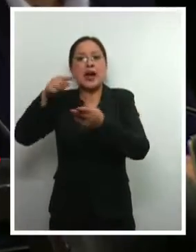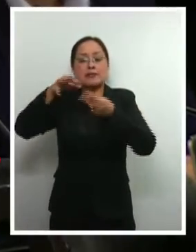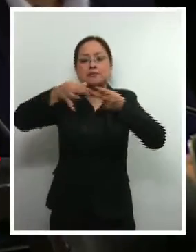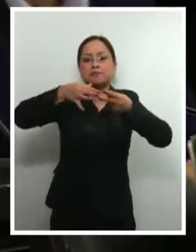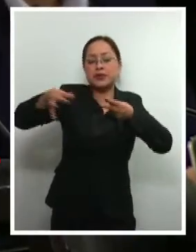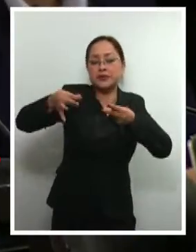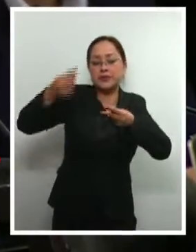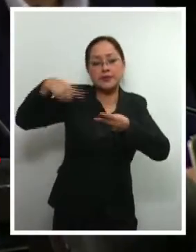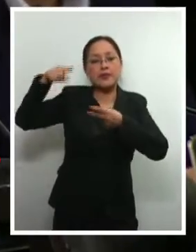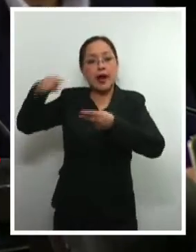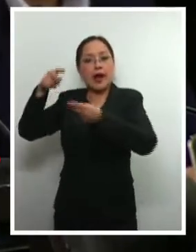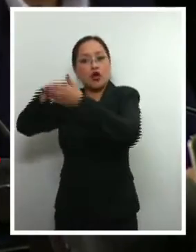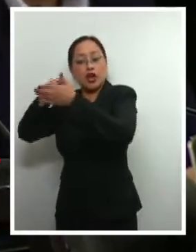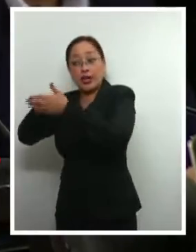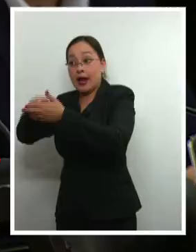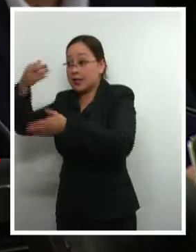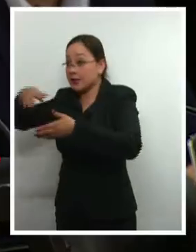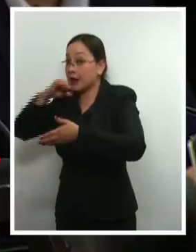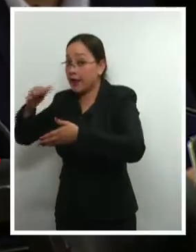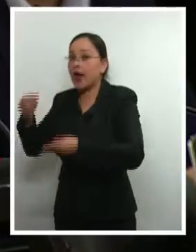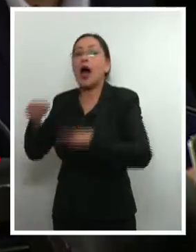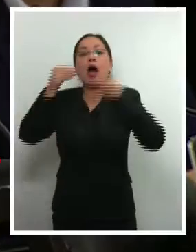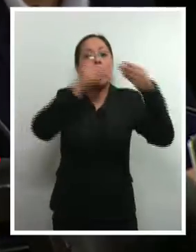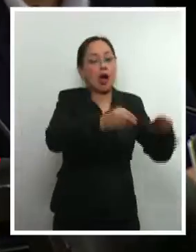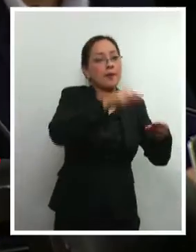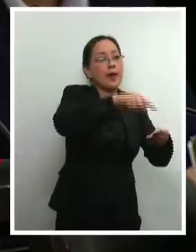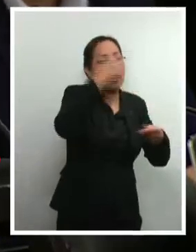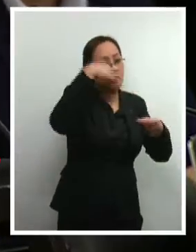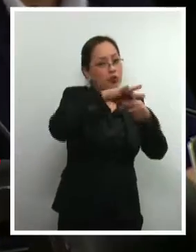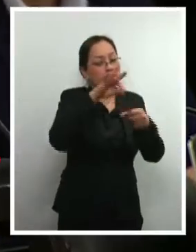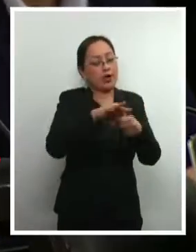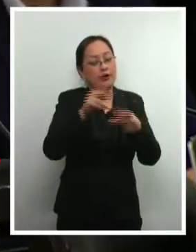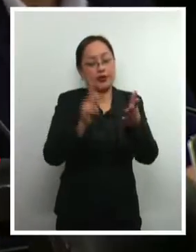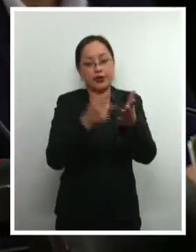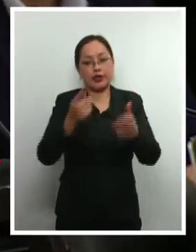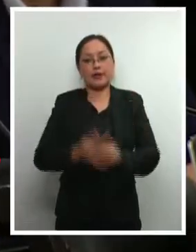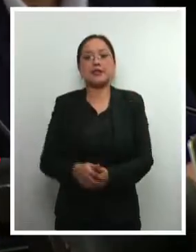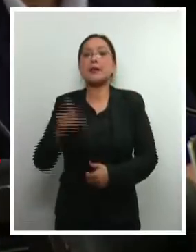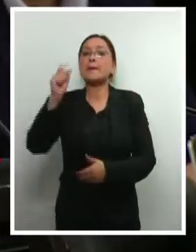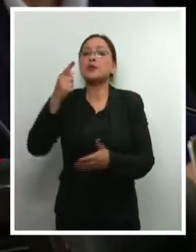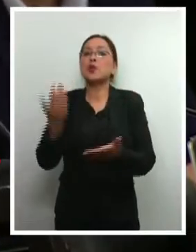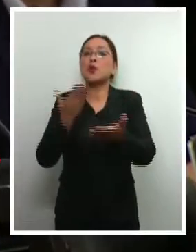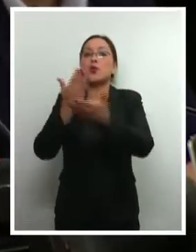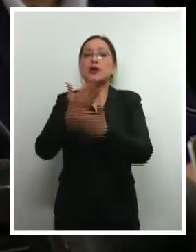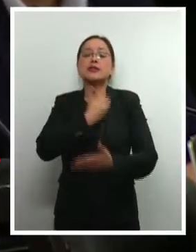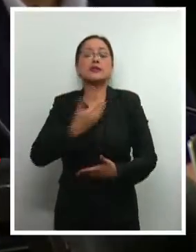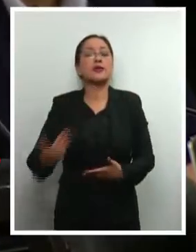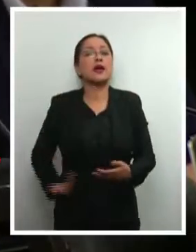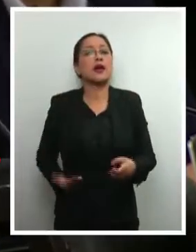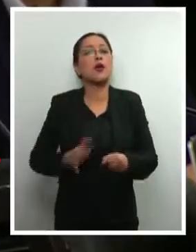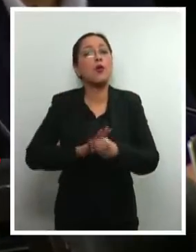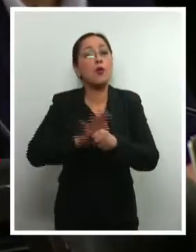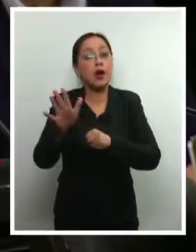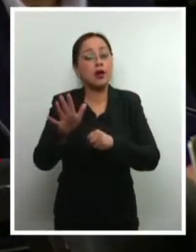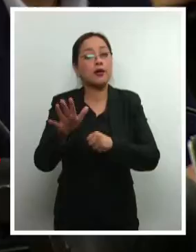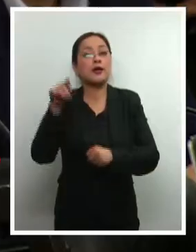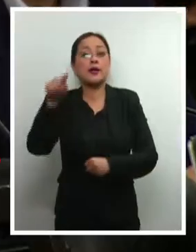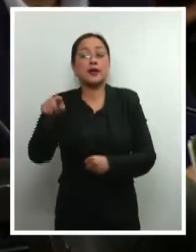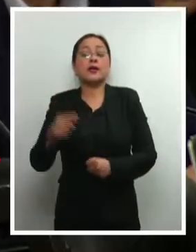Bueno, entonces, ahí es donde estamos en este momento. ¿Qué es lo que está proponiendo el presidente? Está